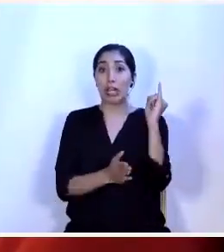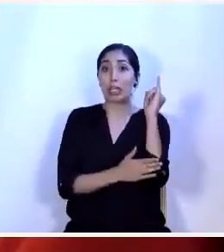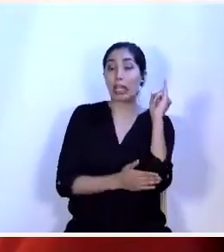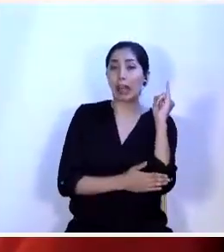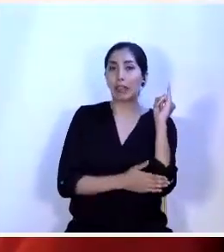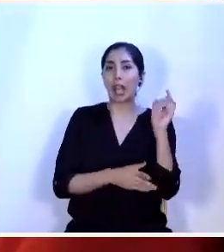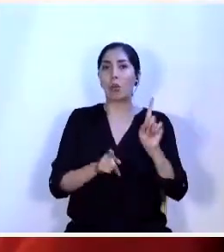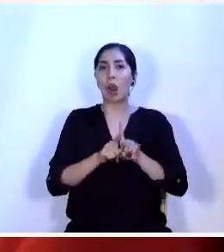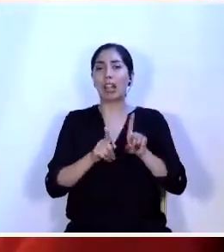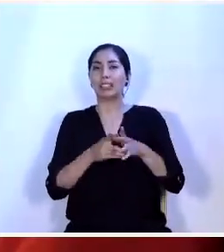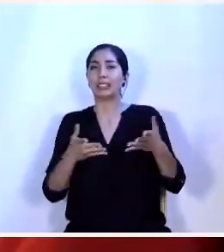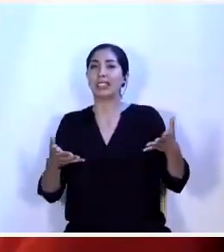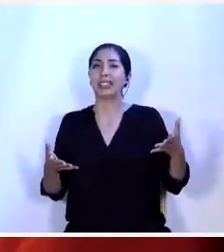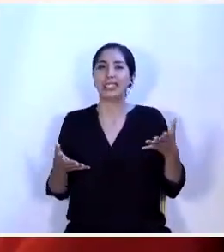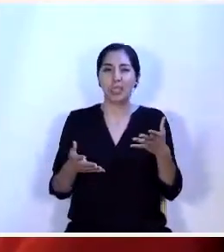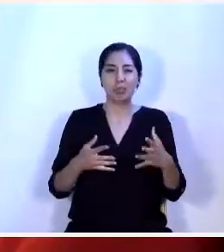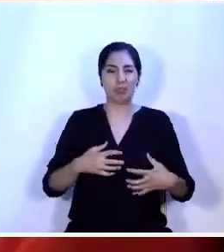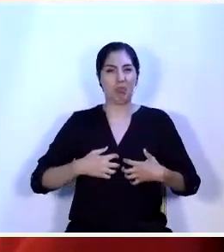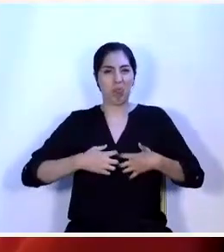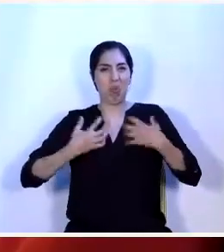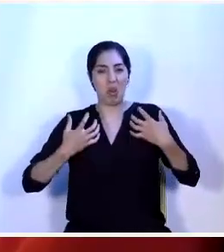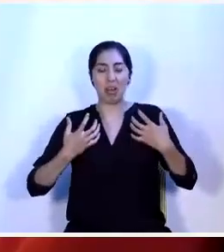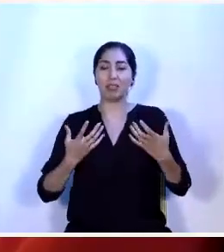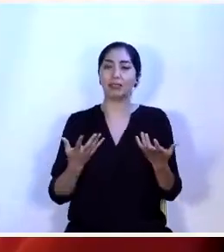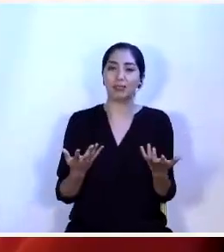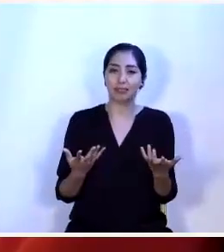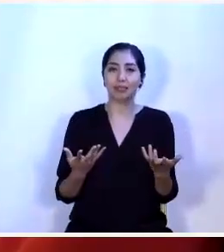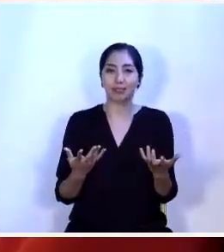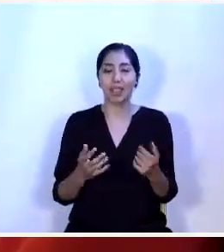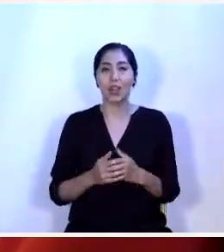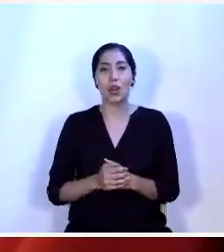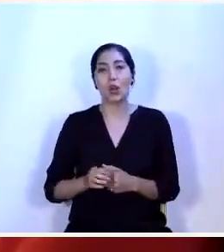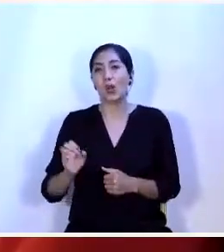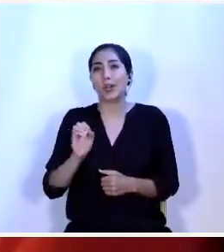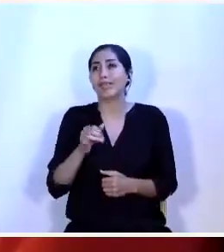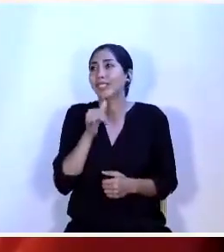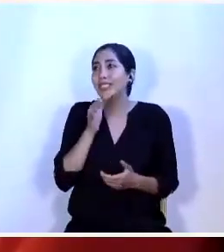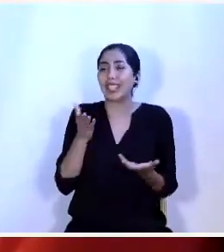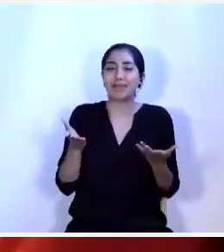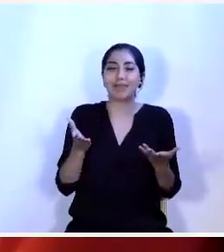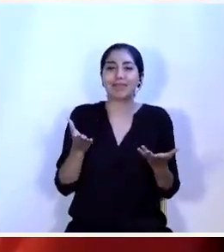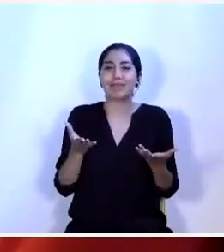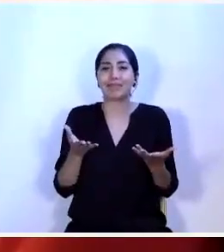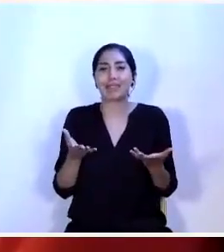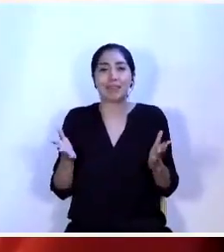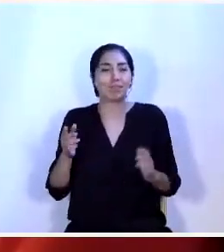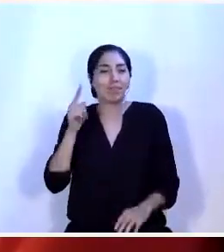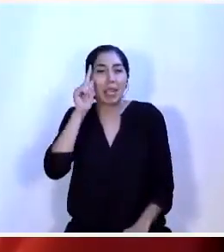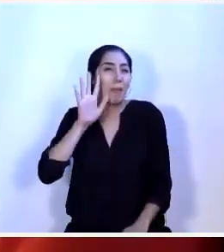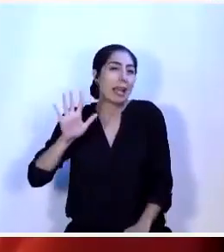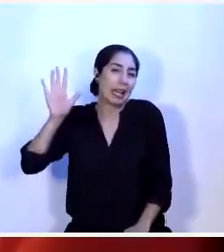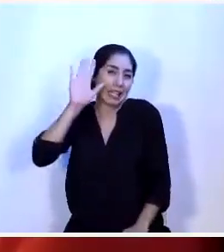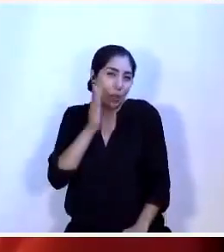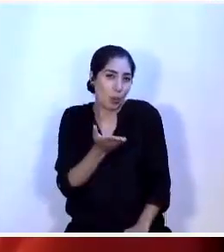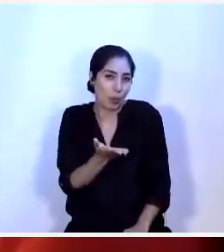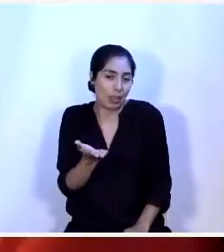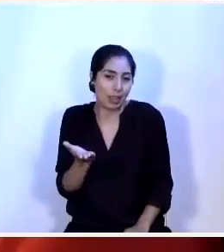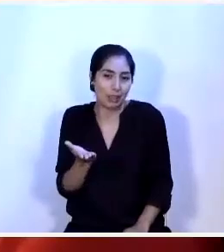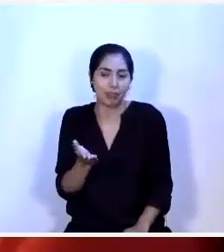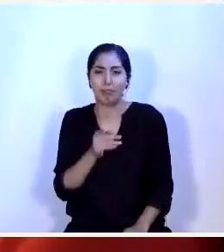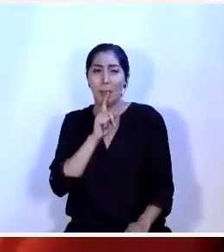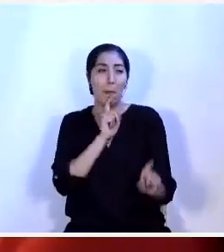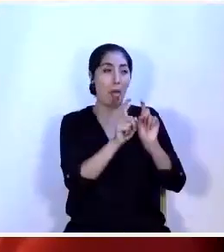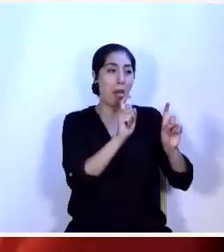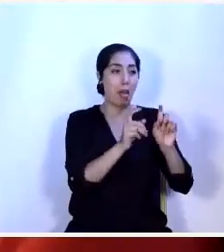somos afiebrados, o que todas no sé, no quiero empezar con... Imagínense ustedes los calificativos para